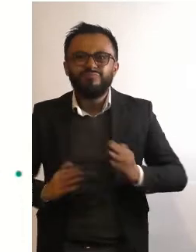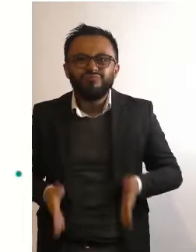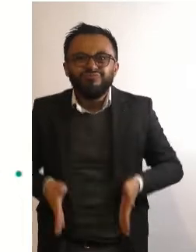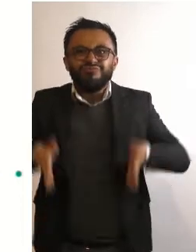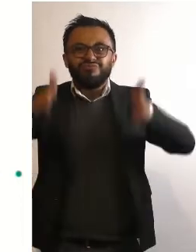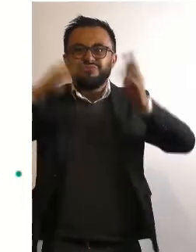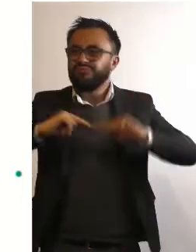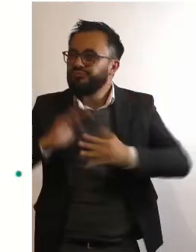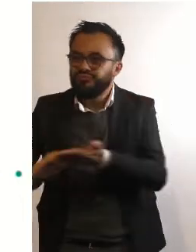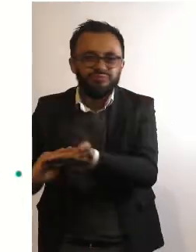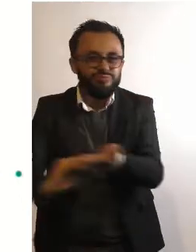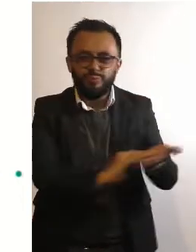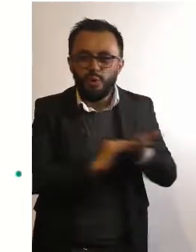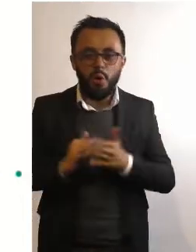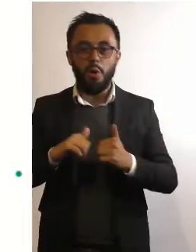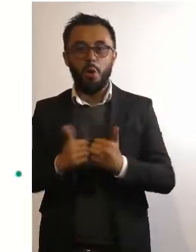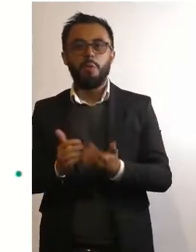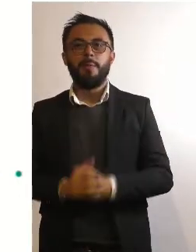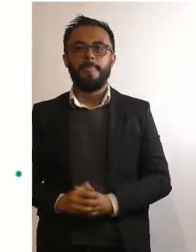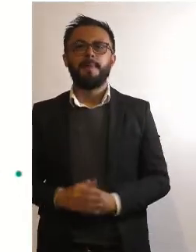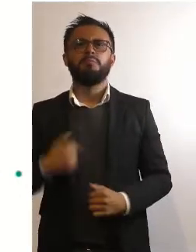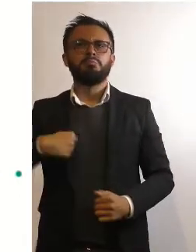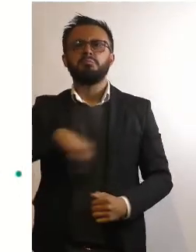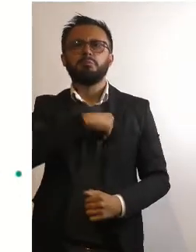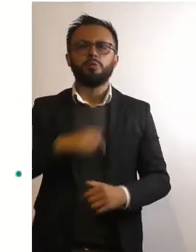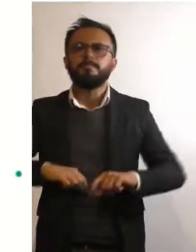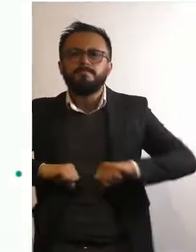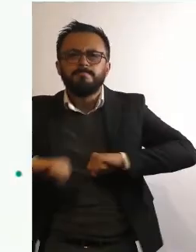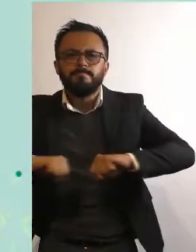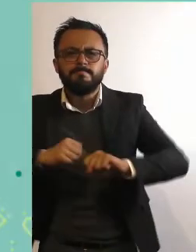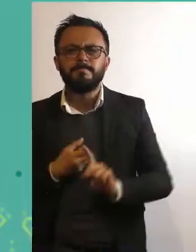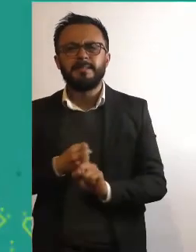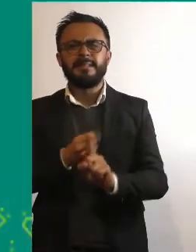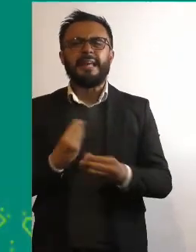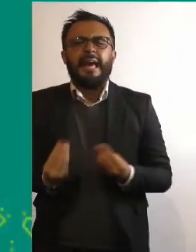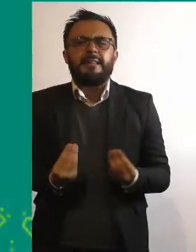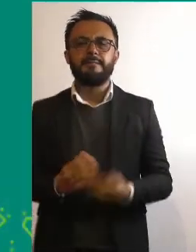nuestro desempeño económico. La siguiente, por favor.